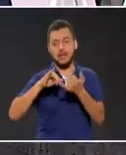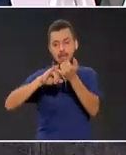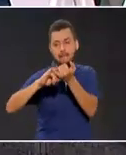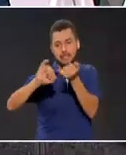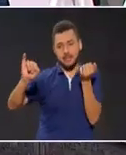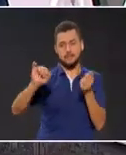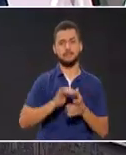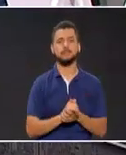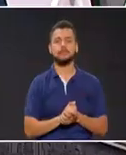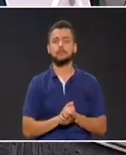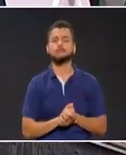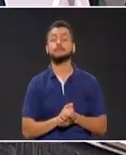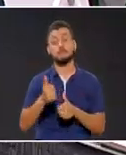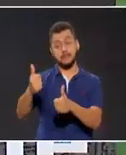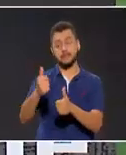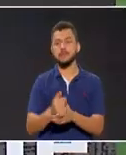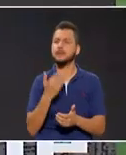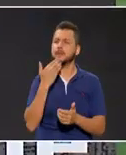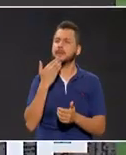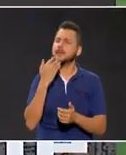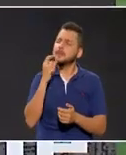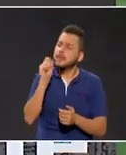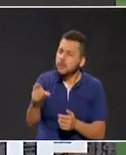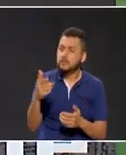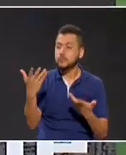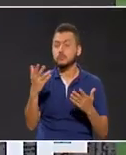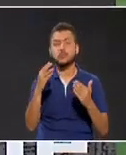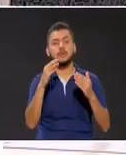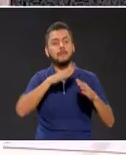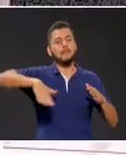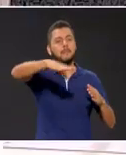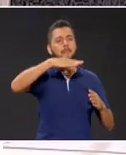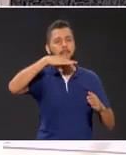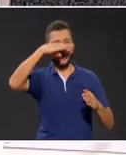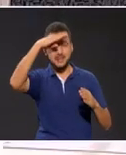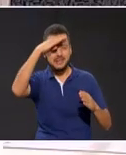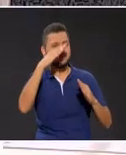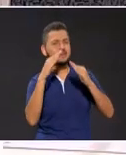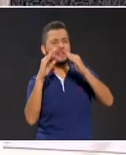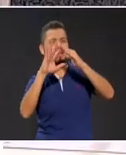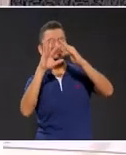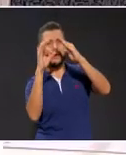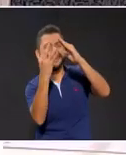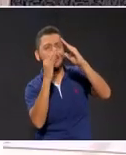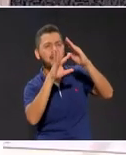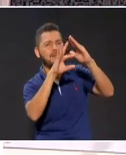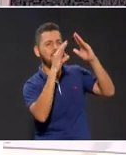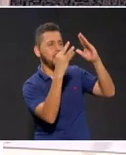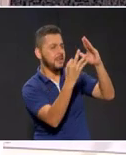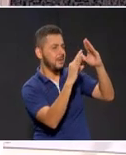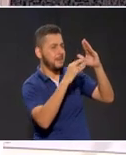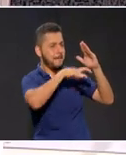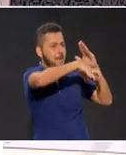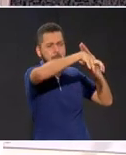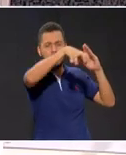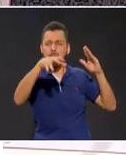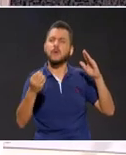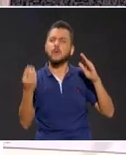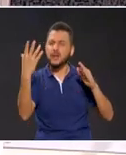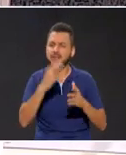¿Cuántas comisarías más necesita entonces Medellín? En este momento ya estamos desatrasados. Había un retraso de 9.000